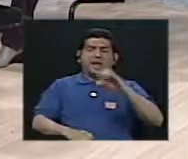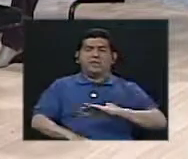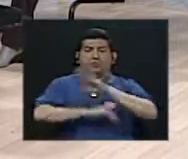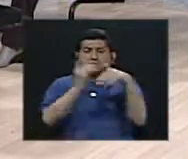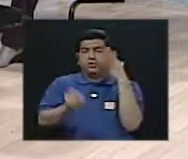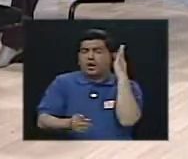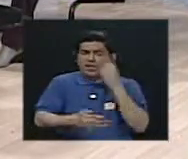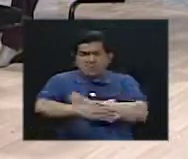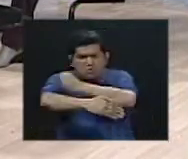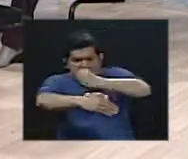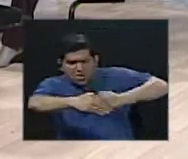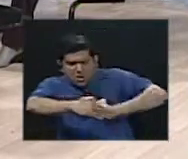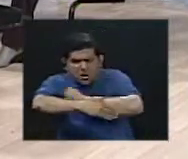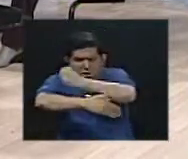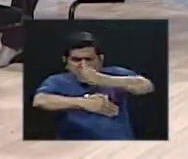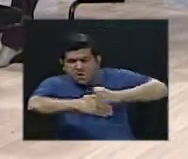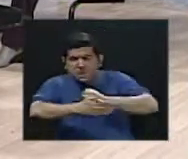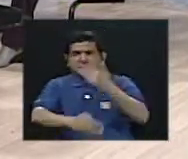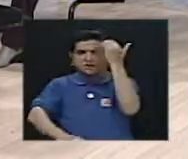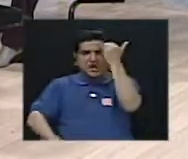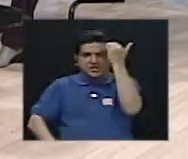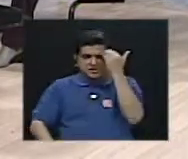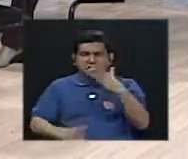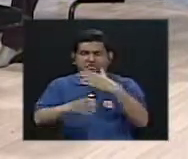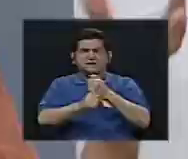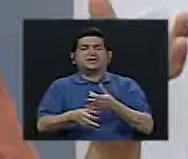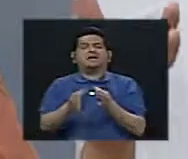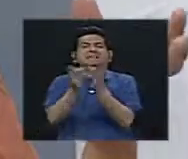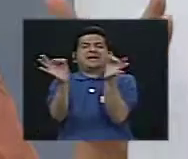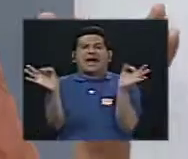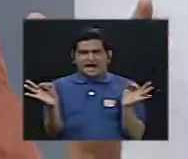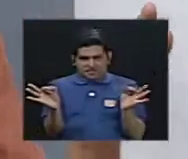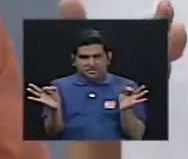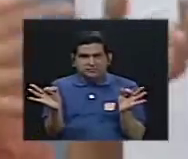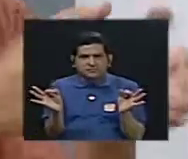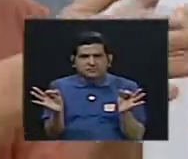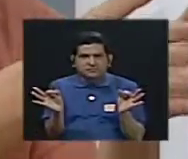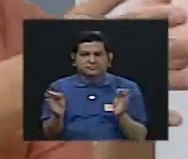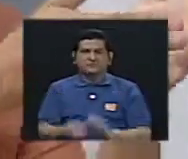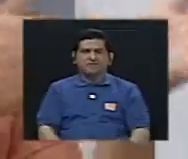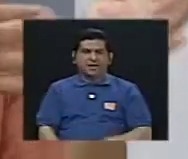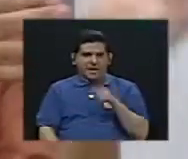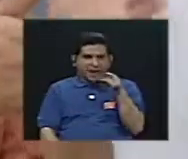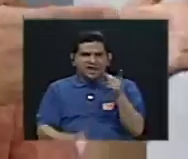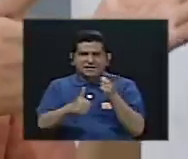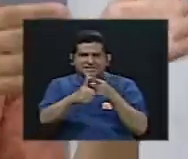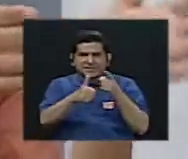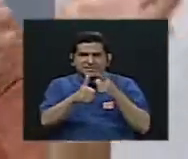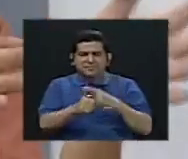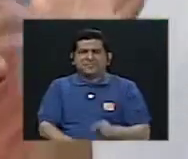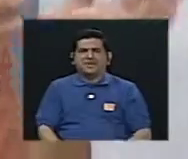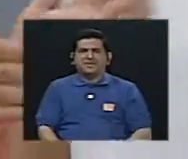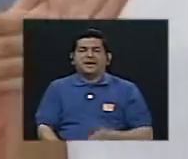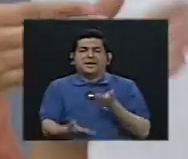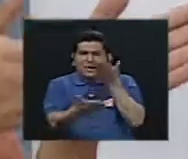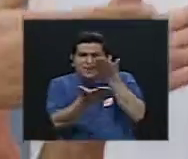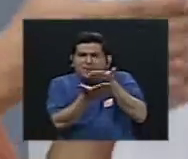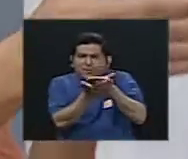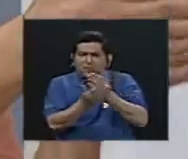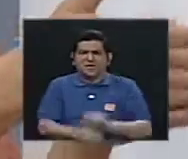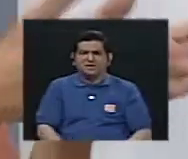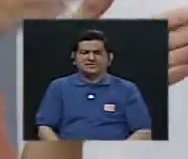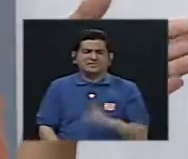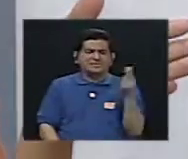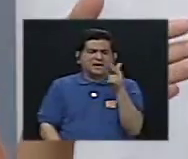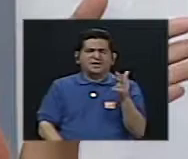todas cocinando al lado del fuego y saber que se hace de forma gratuita, entonces... Es esa primera escaleta, esa primera propuesta de vamos a